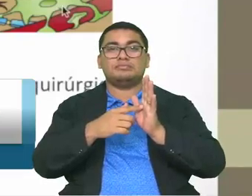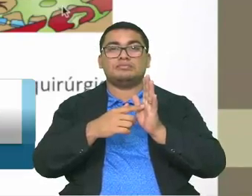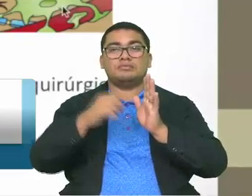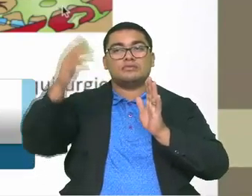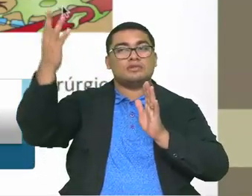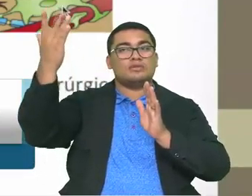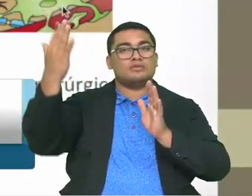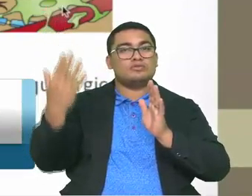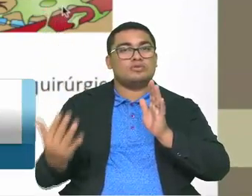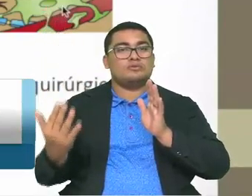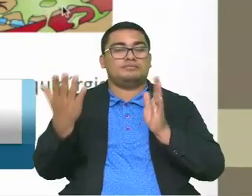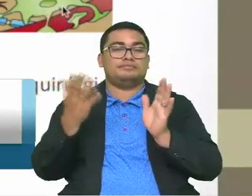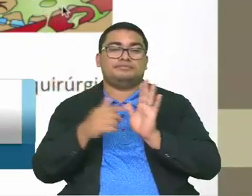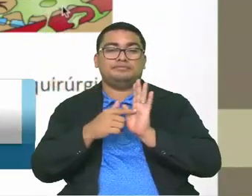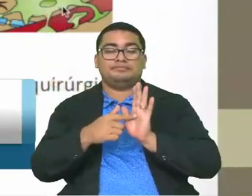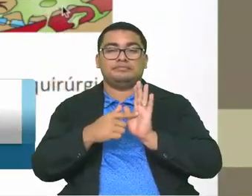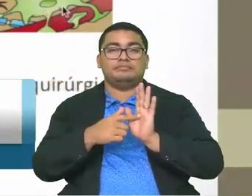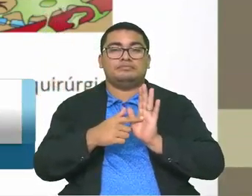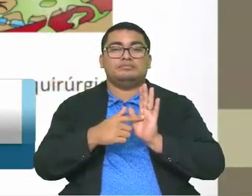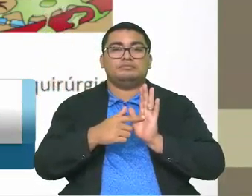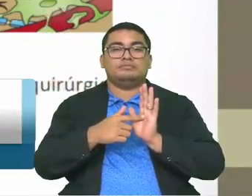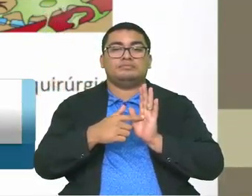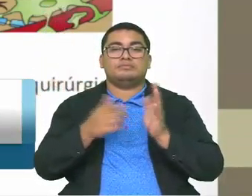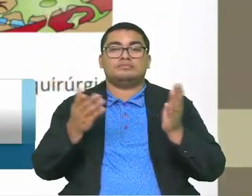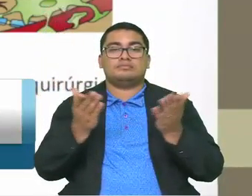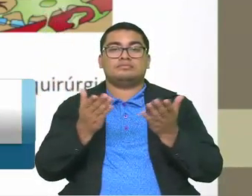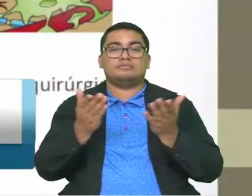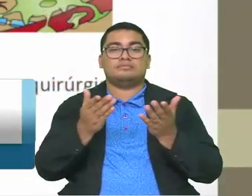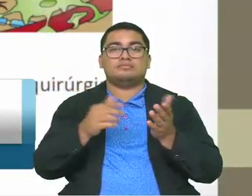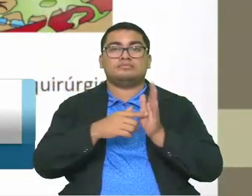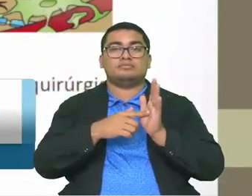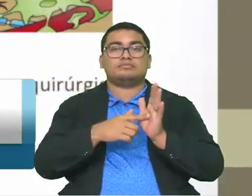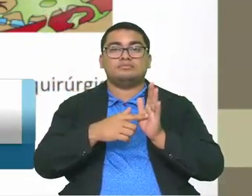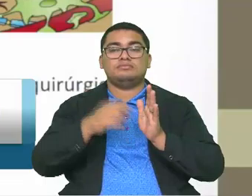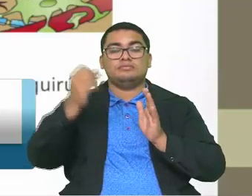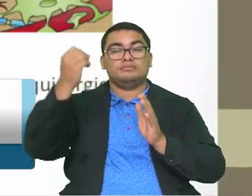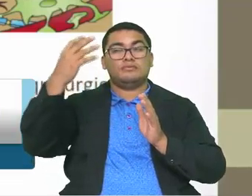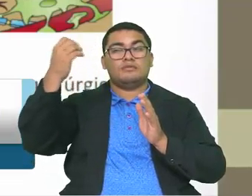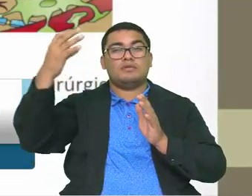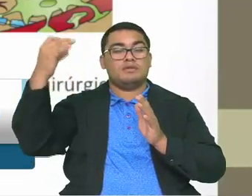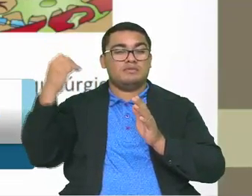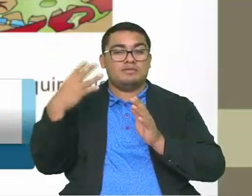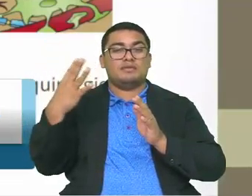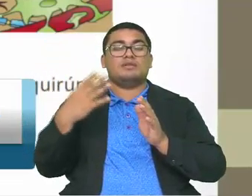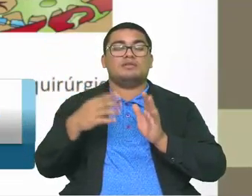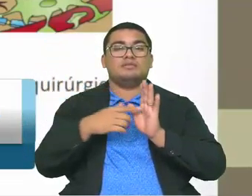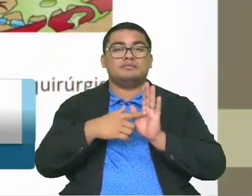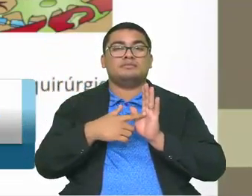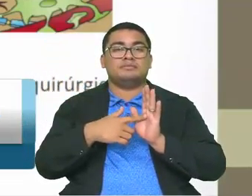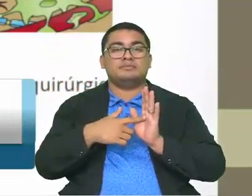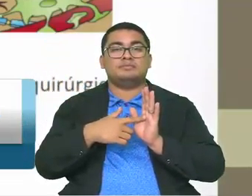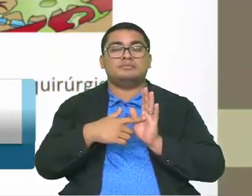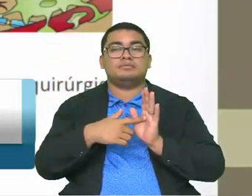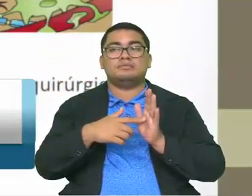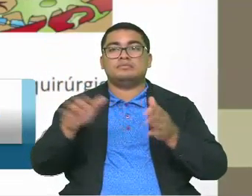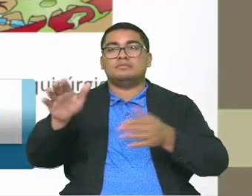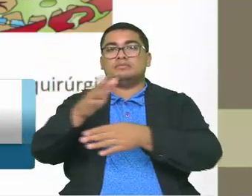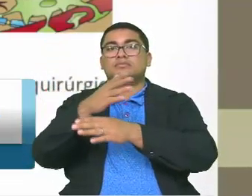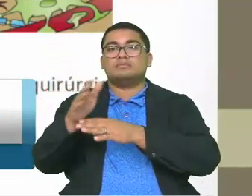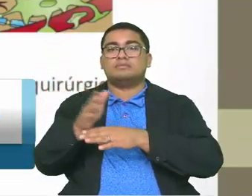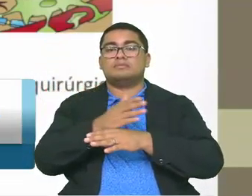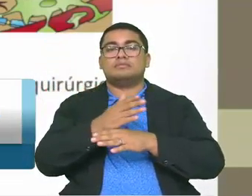que el paciente va a percibir. Ahora, en los adultos se hace un poco más fácil porque el paciente adulto muchas veces va a referir que mira